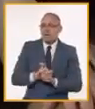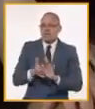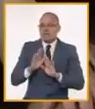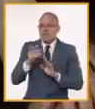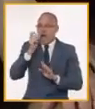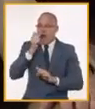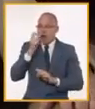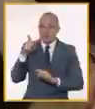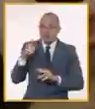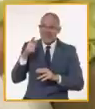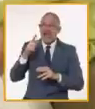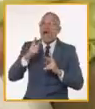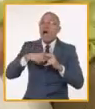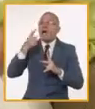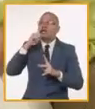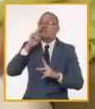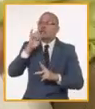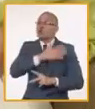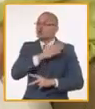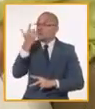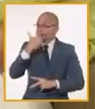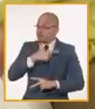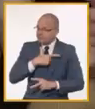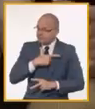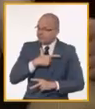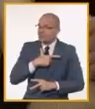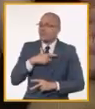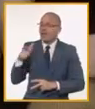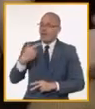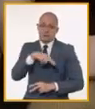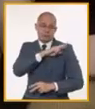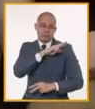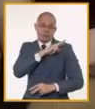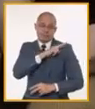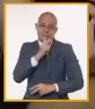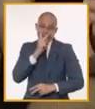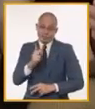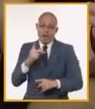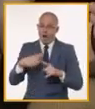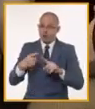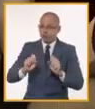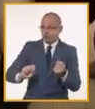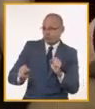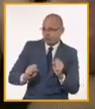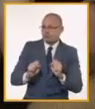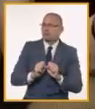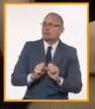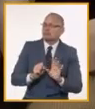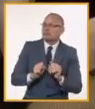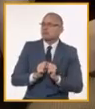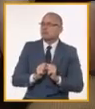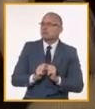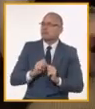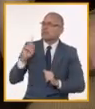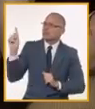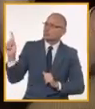en aquel negocio, y él era uno de los comisionados esos, y quería tener para la sanidad que antes La Habana eran